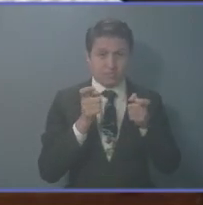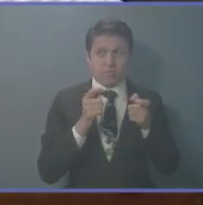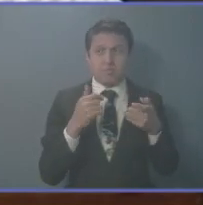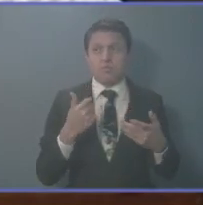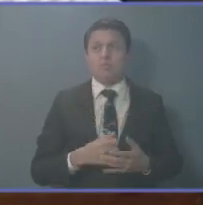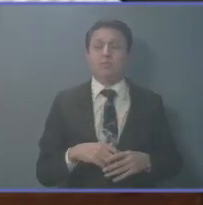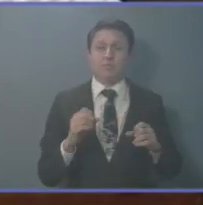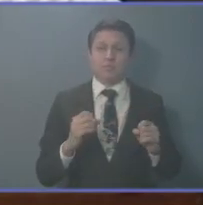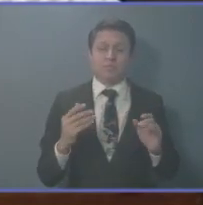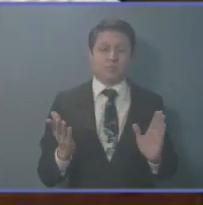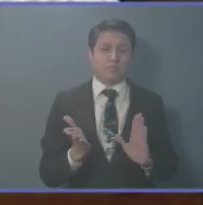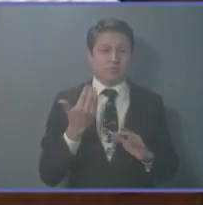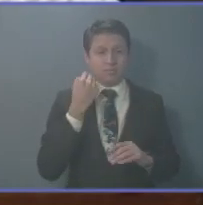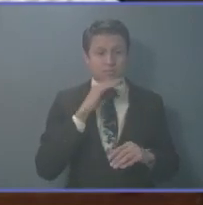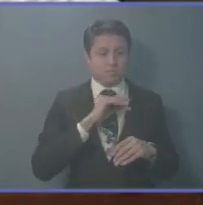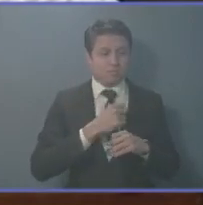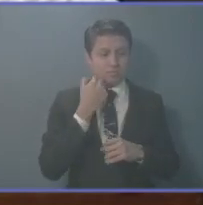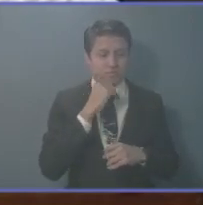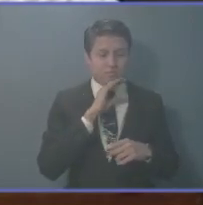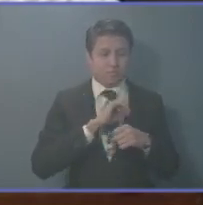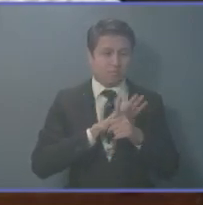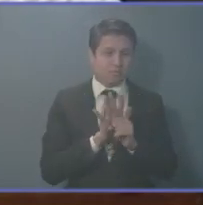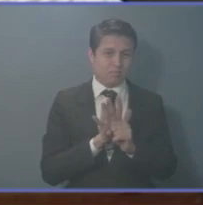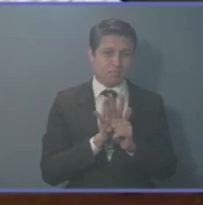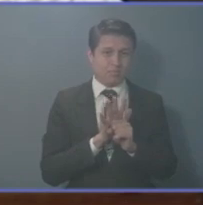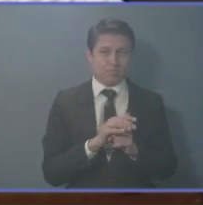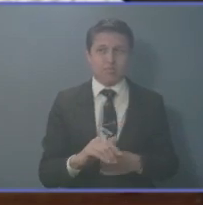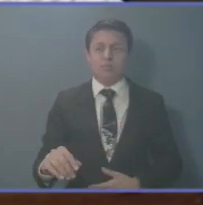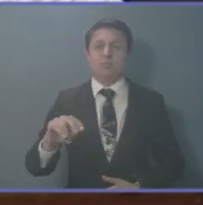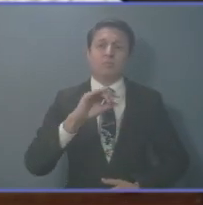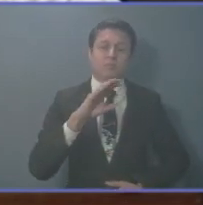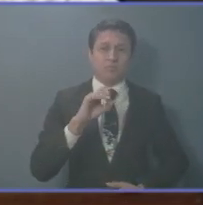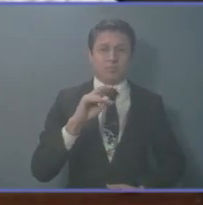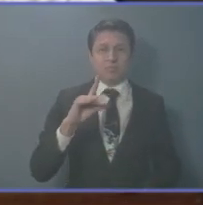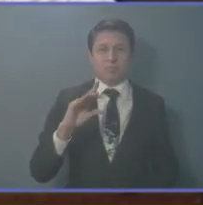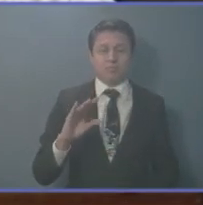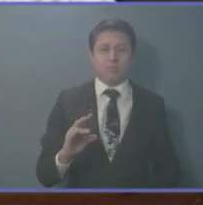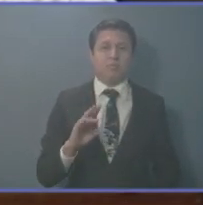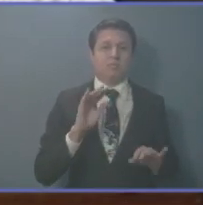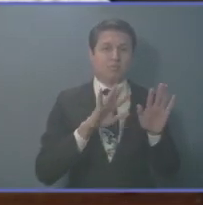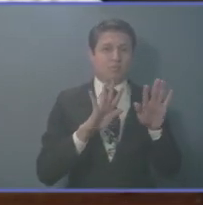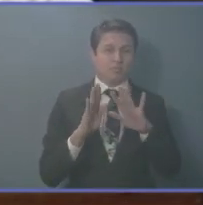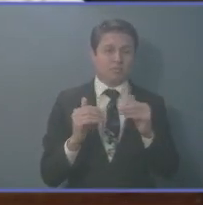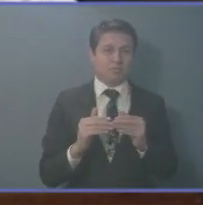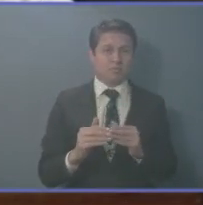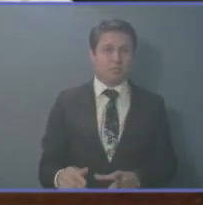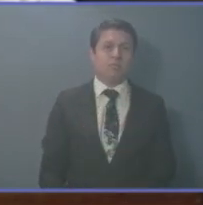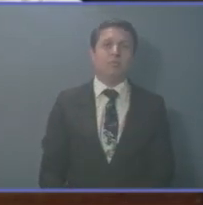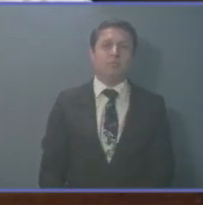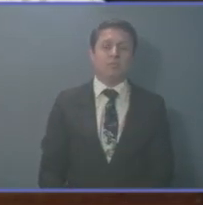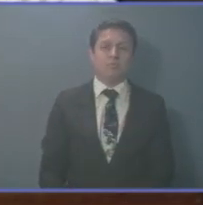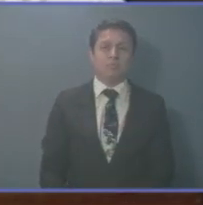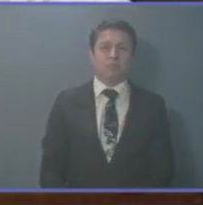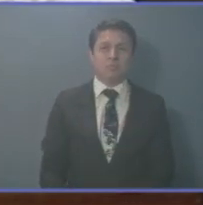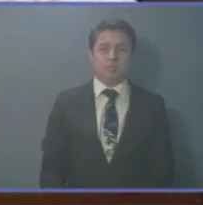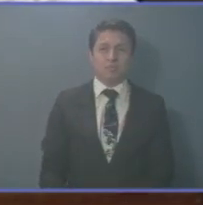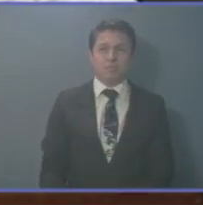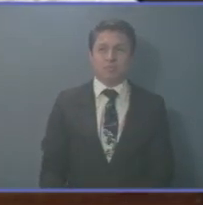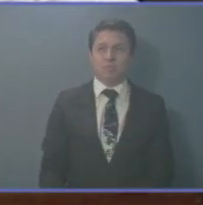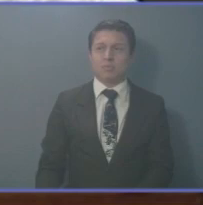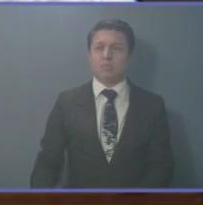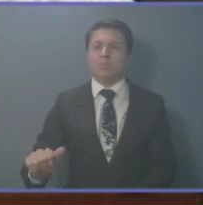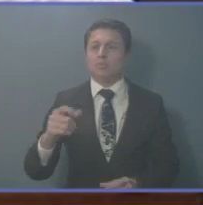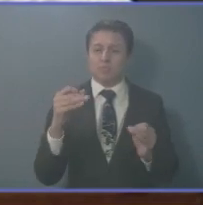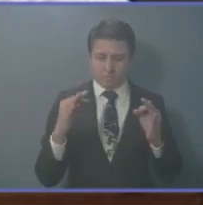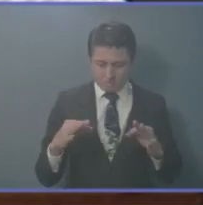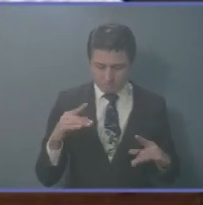provocado para contrarrestar la infección generada por el virus COVID-19, así como también limitar el abuso que cualquier autoridad pueda